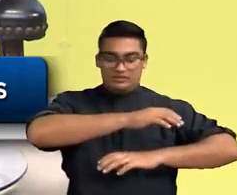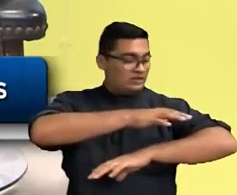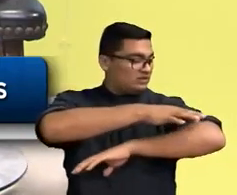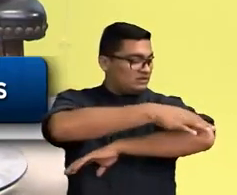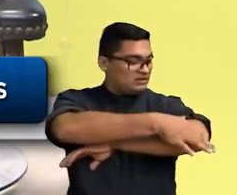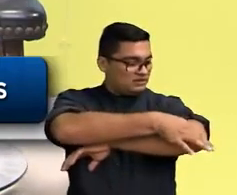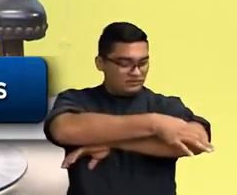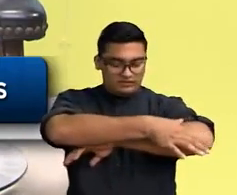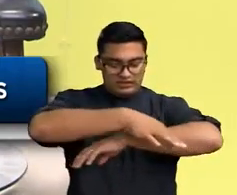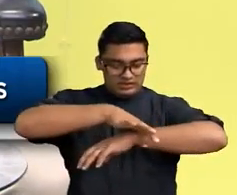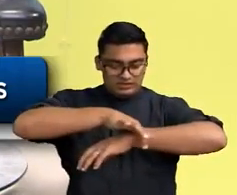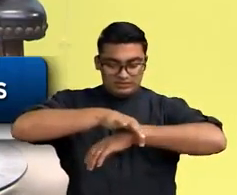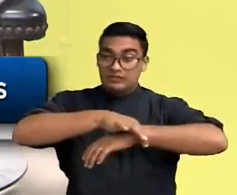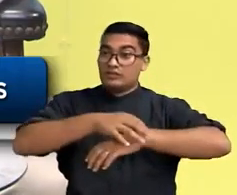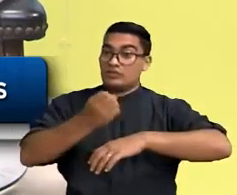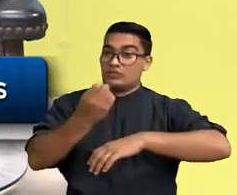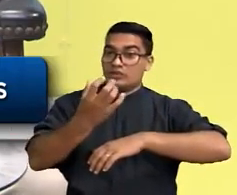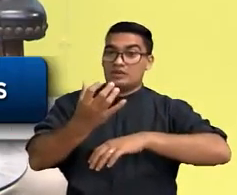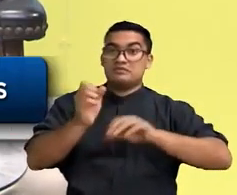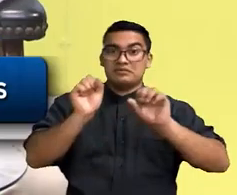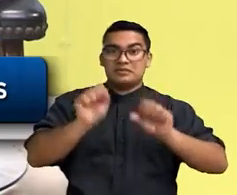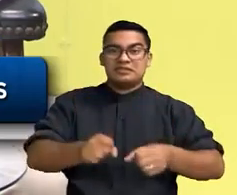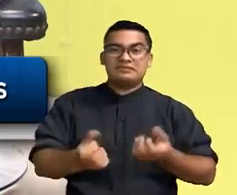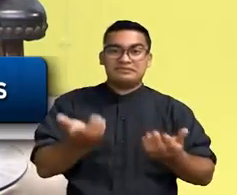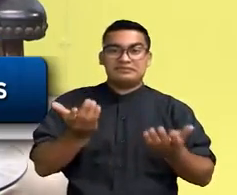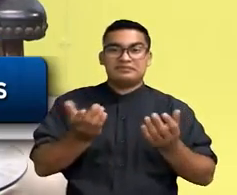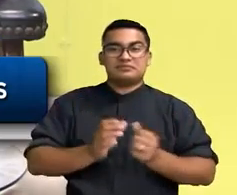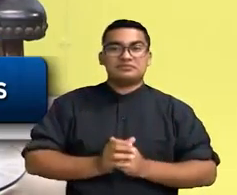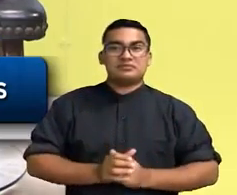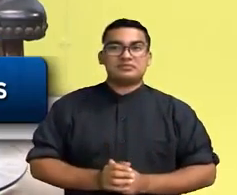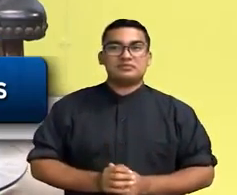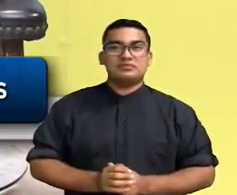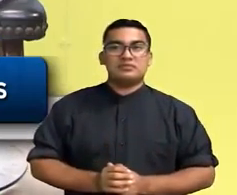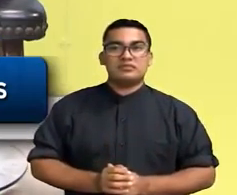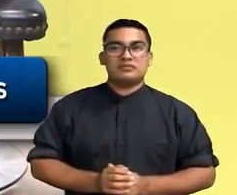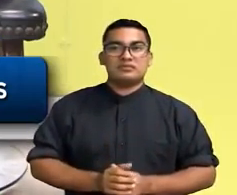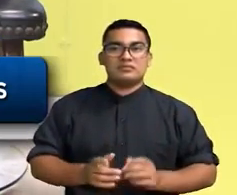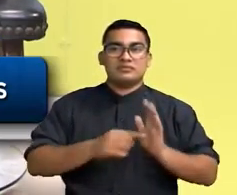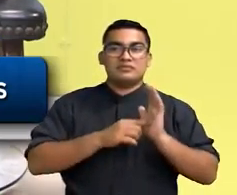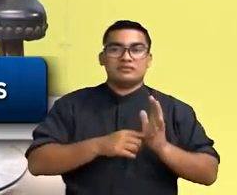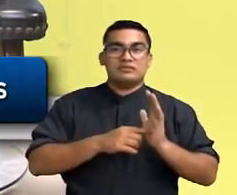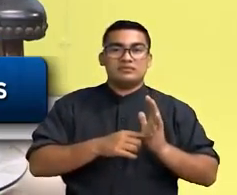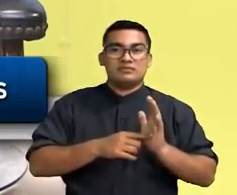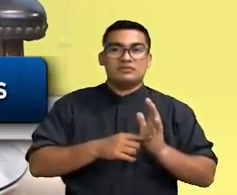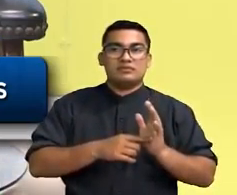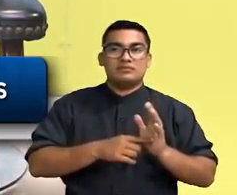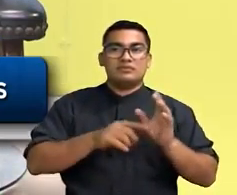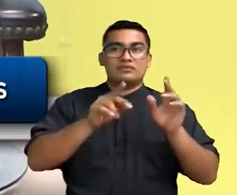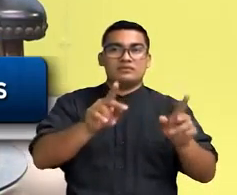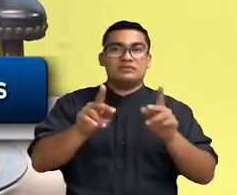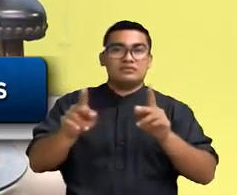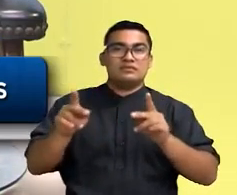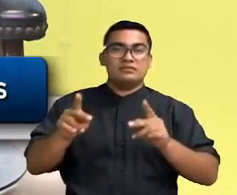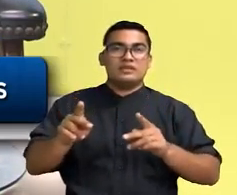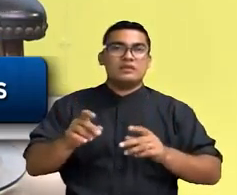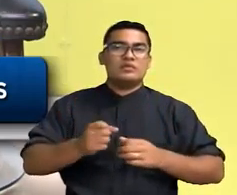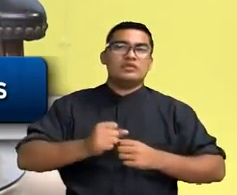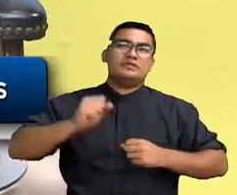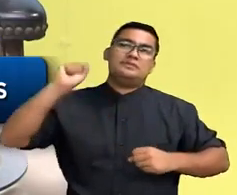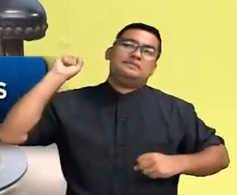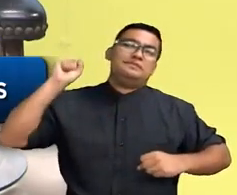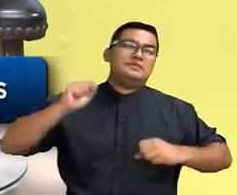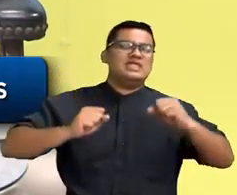repente puede ser que el camarógrafo que está con su cámara generalmente diga, ya no aguanto el brazo, se lo pasa al